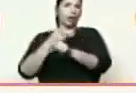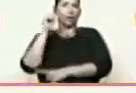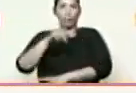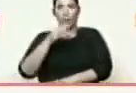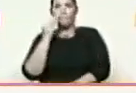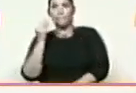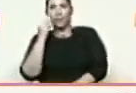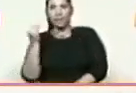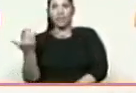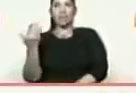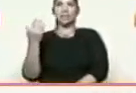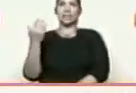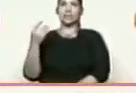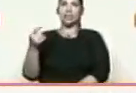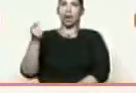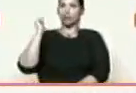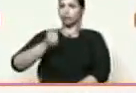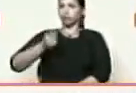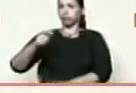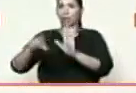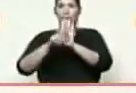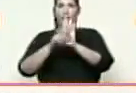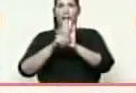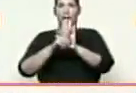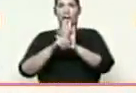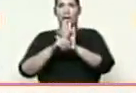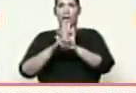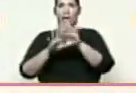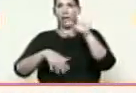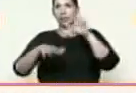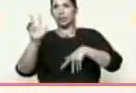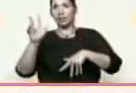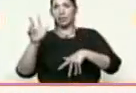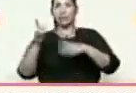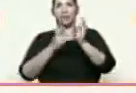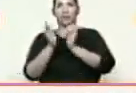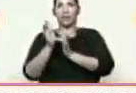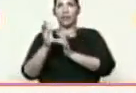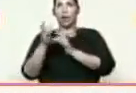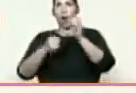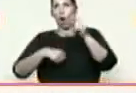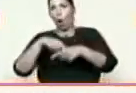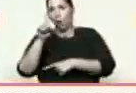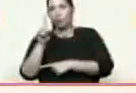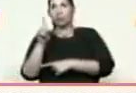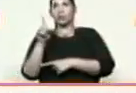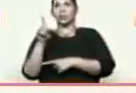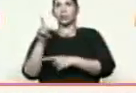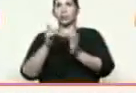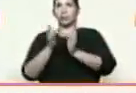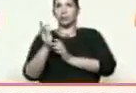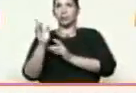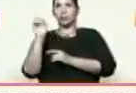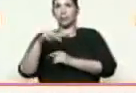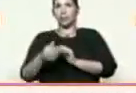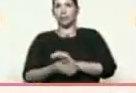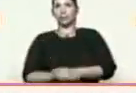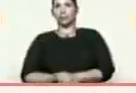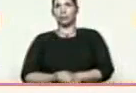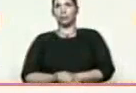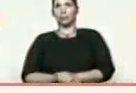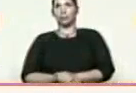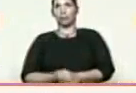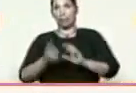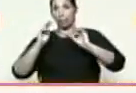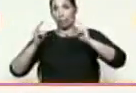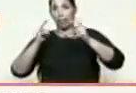experiencia parlamentaria porque estuvo al frente de aquí, y nada más y nada menos fue el operador político de Chávez en materia internacional.